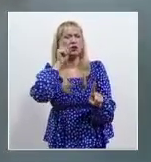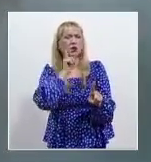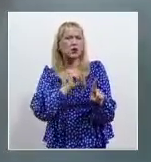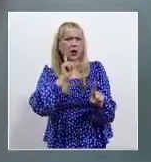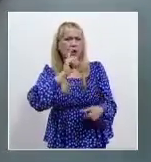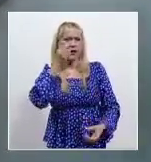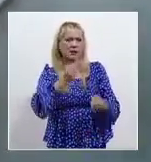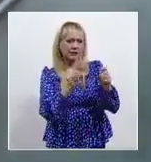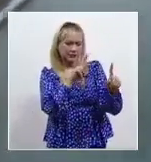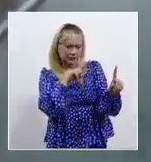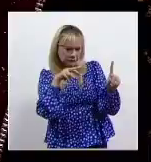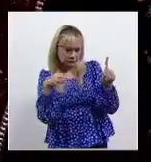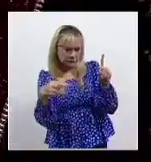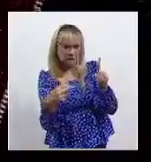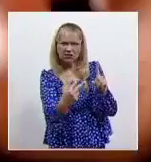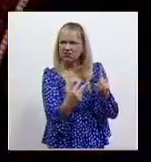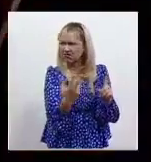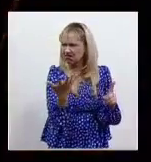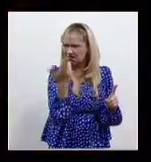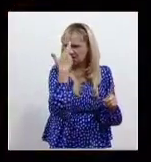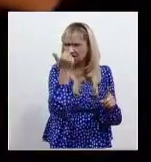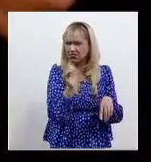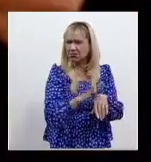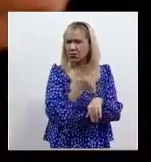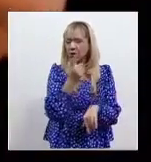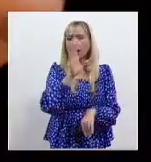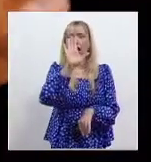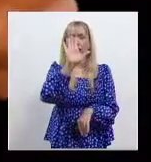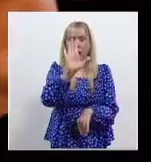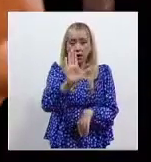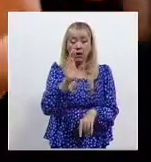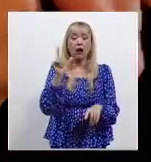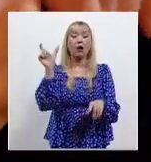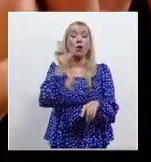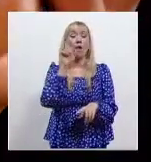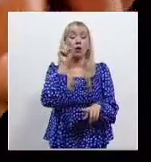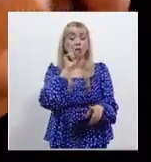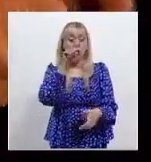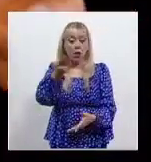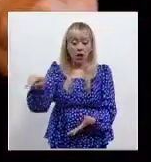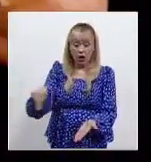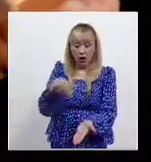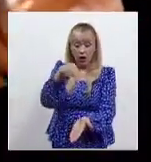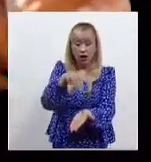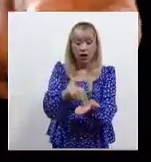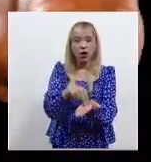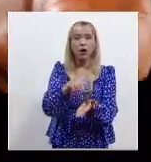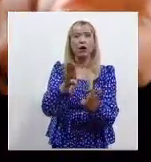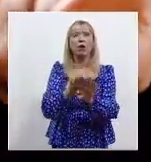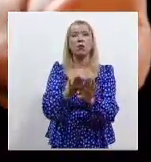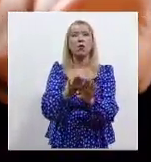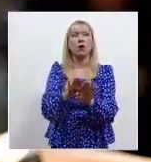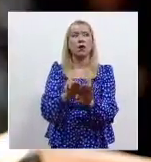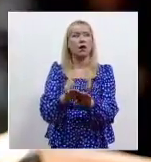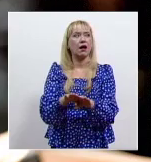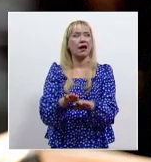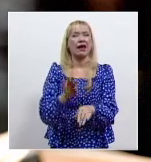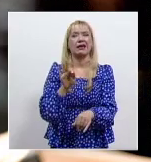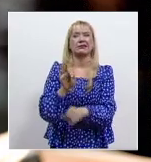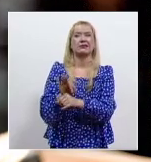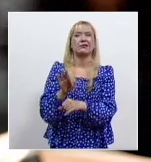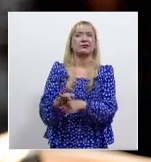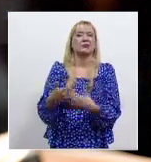Cuando se criminaliza a una mujer y se pide juzgarla con perspectiva de género, no se busca la impunidad, sino que la persona